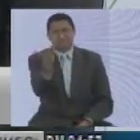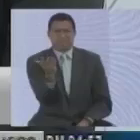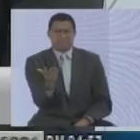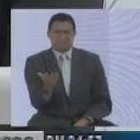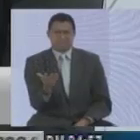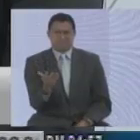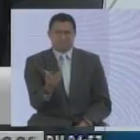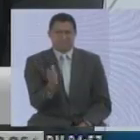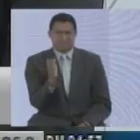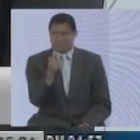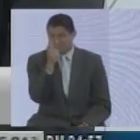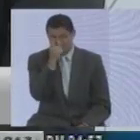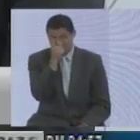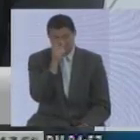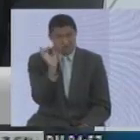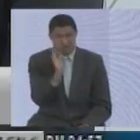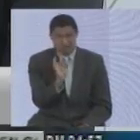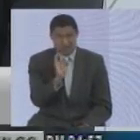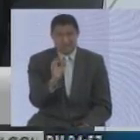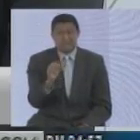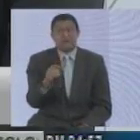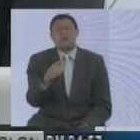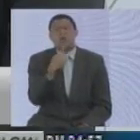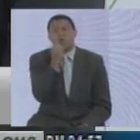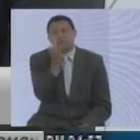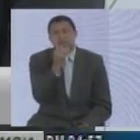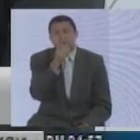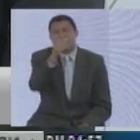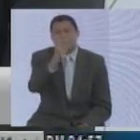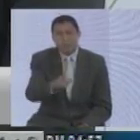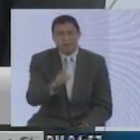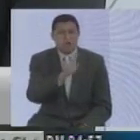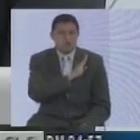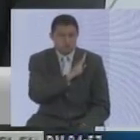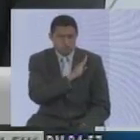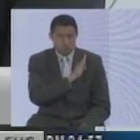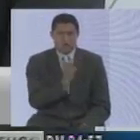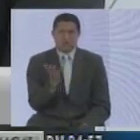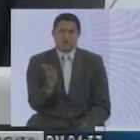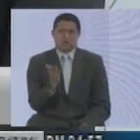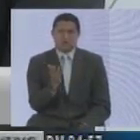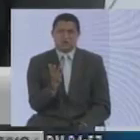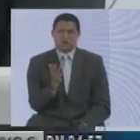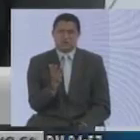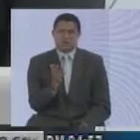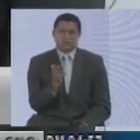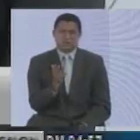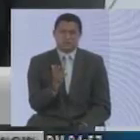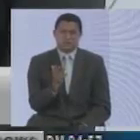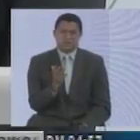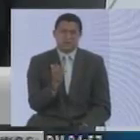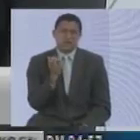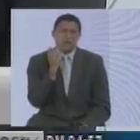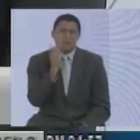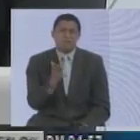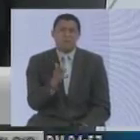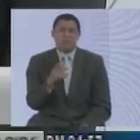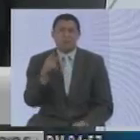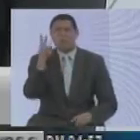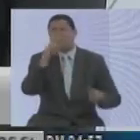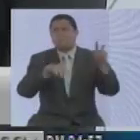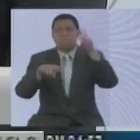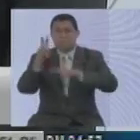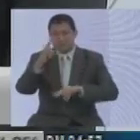sin supervisión yo siempre le recomiendo a mis pacientes a los dueños mis pacientes y saquen a pasear al